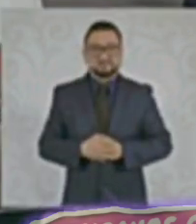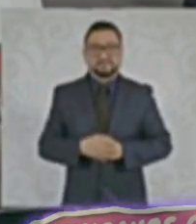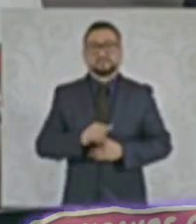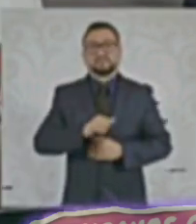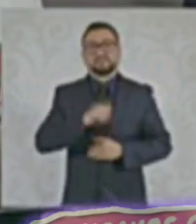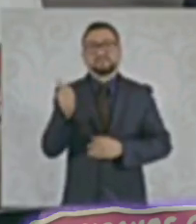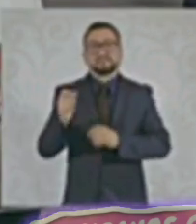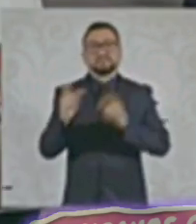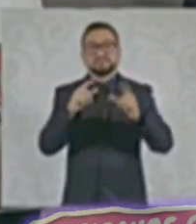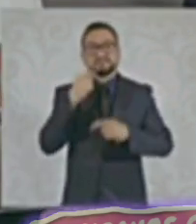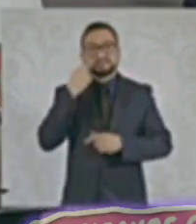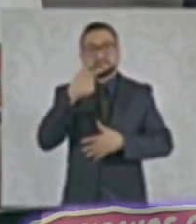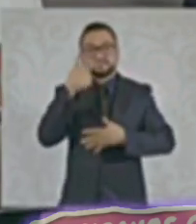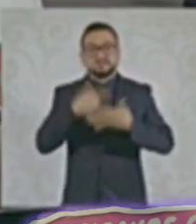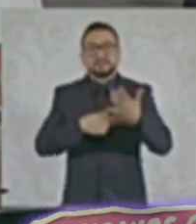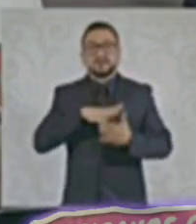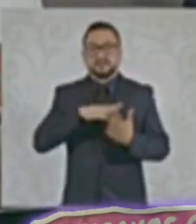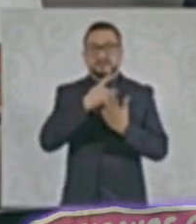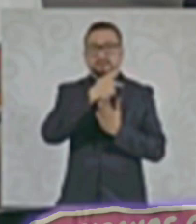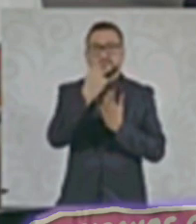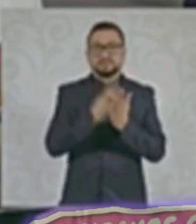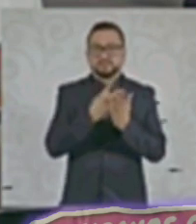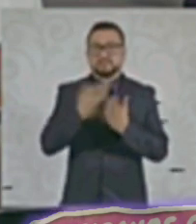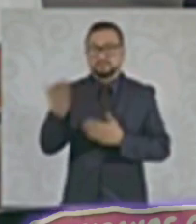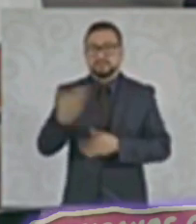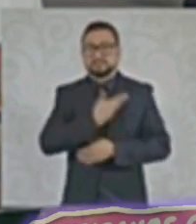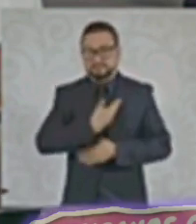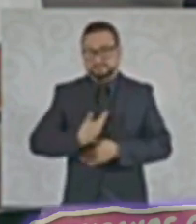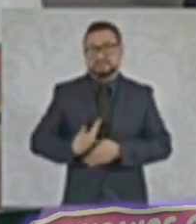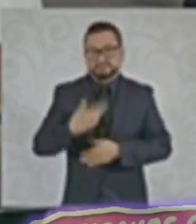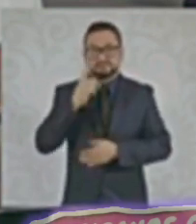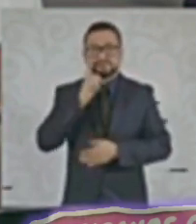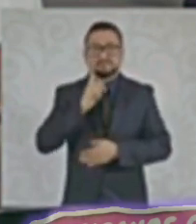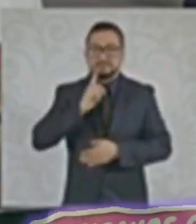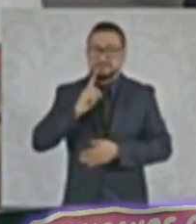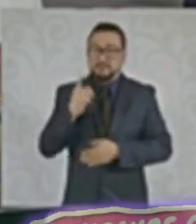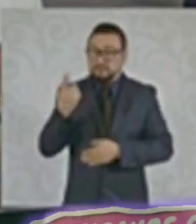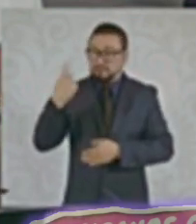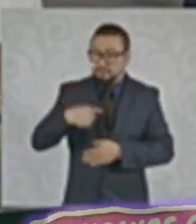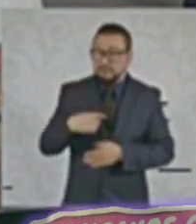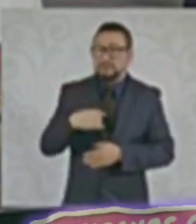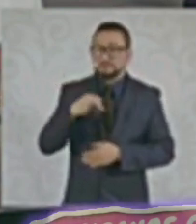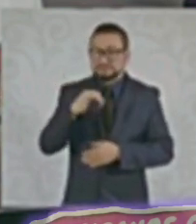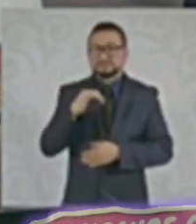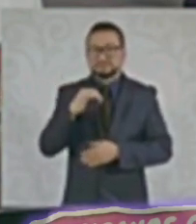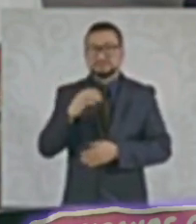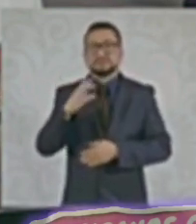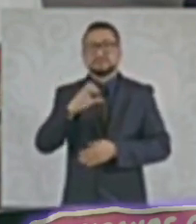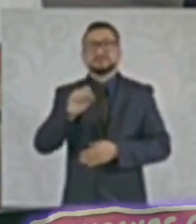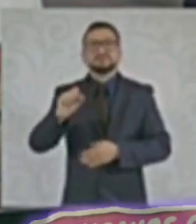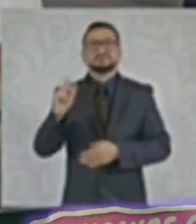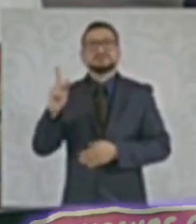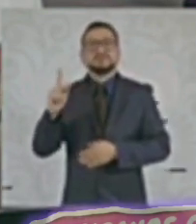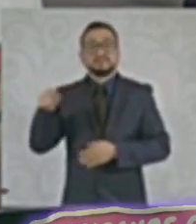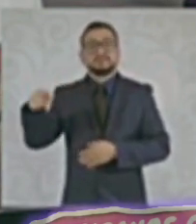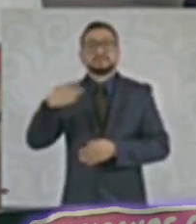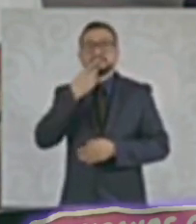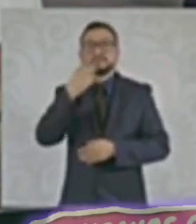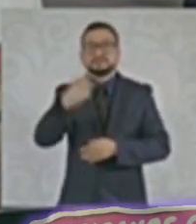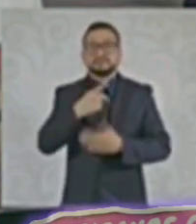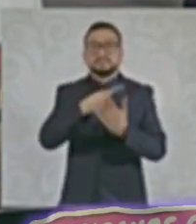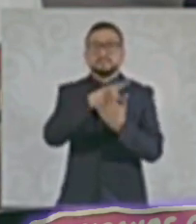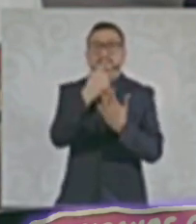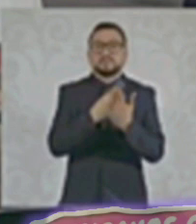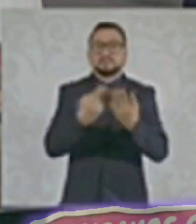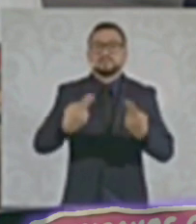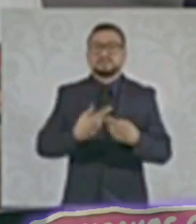Y esto se enmarca en el programa que nos ha pedido la presidenta Claudia Sheinbaum de hacer un programa nacional de